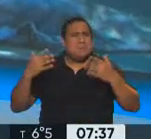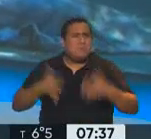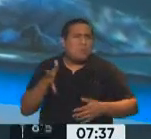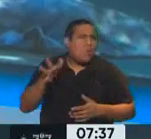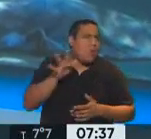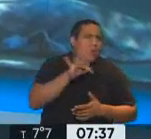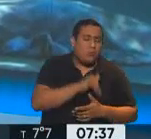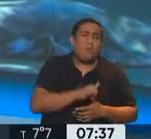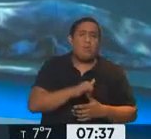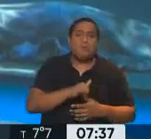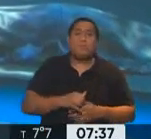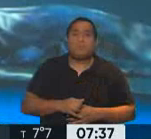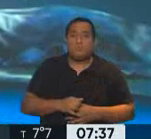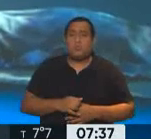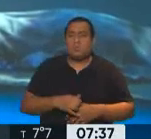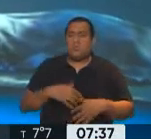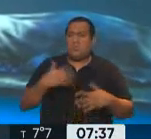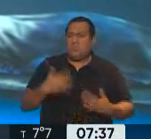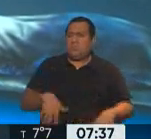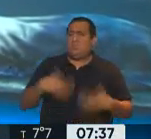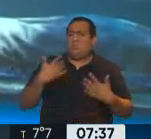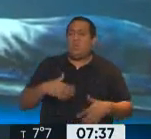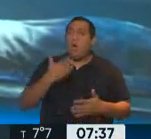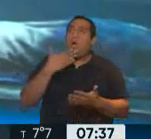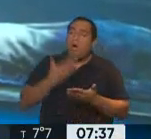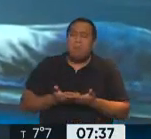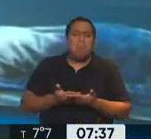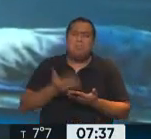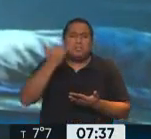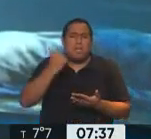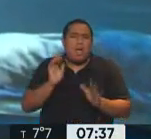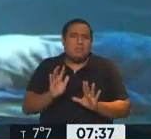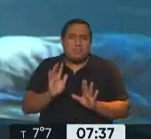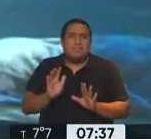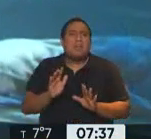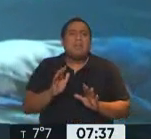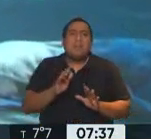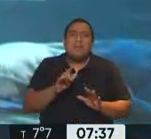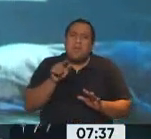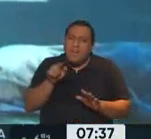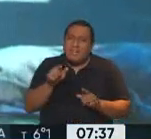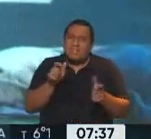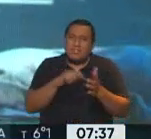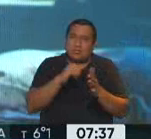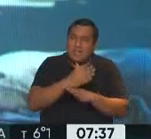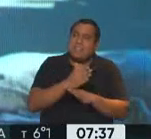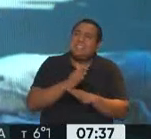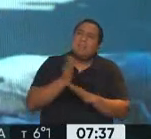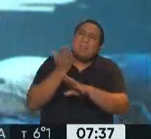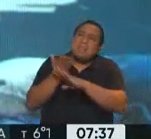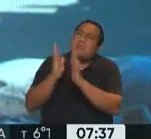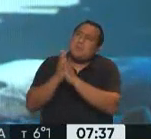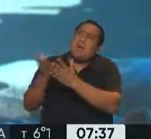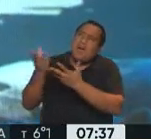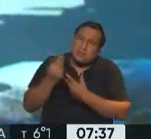nos sorprende bueno lo cierto es que la provincia ha pedido nuevamente ayuda a la nación o una reunión de la que participó el presidente alberto fernández y el